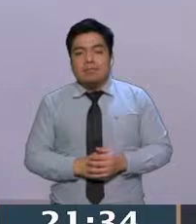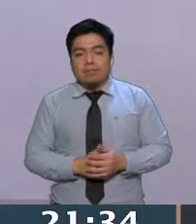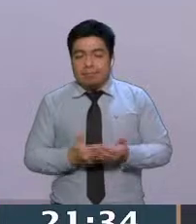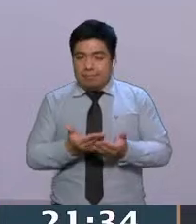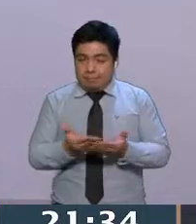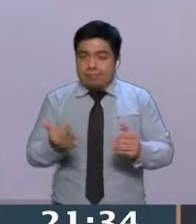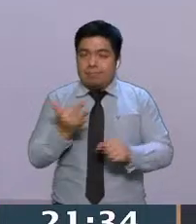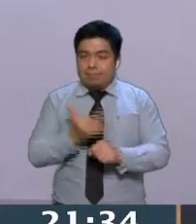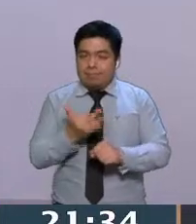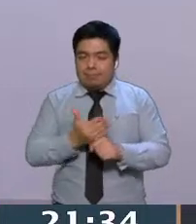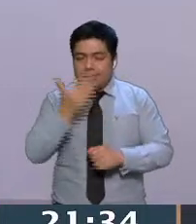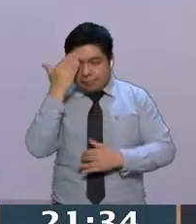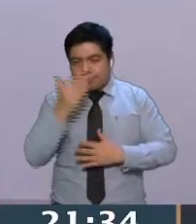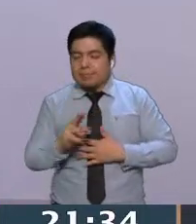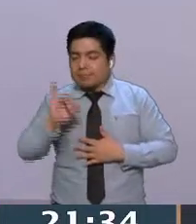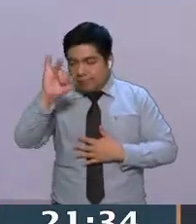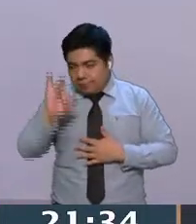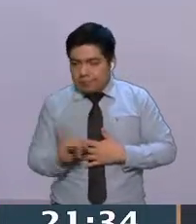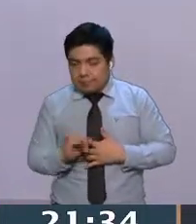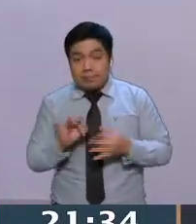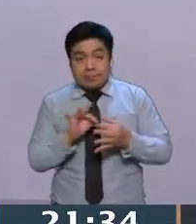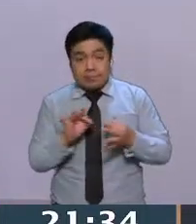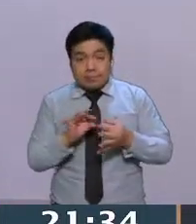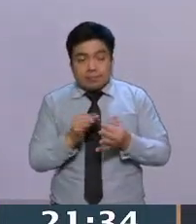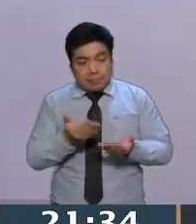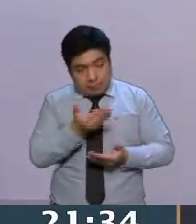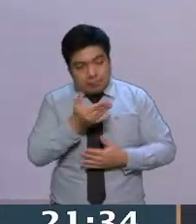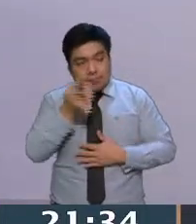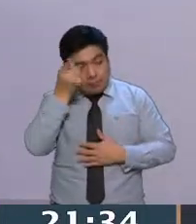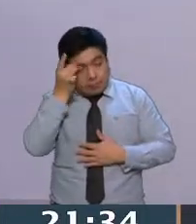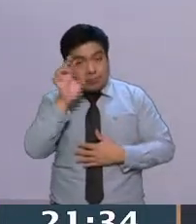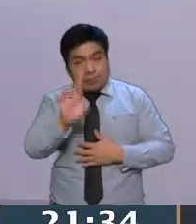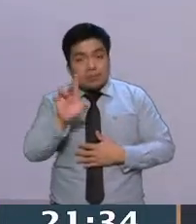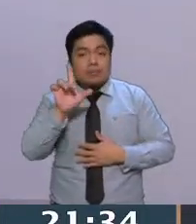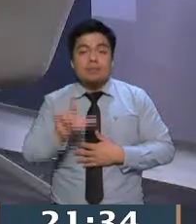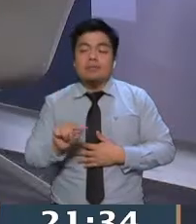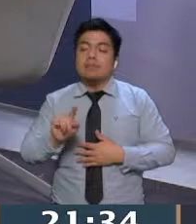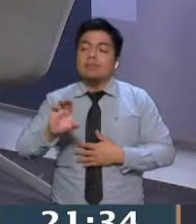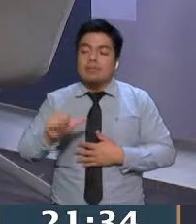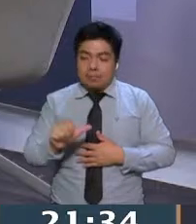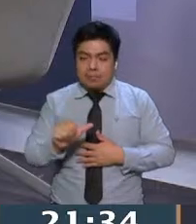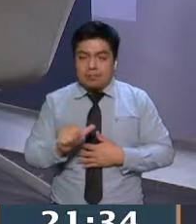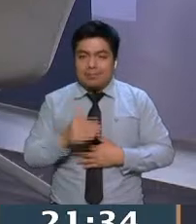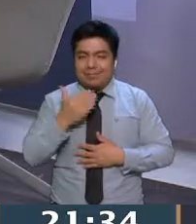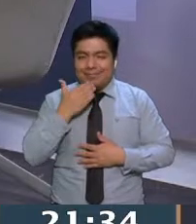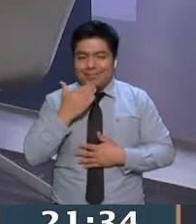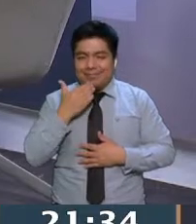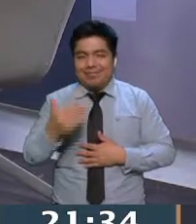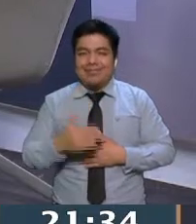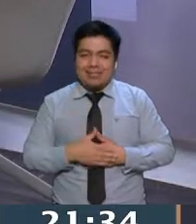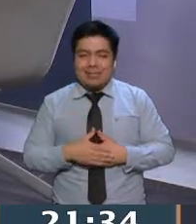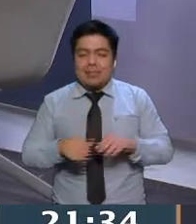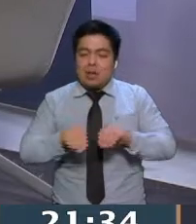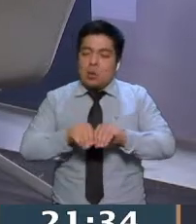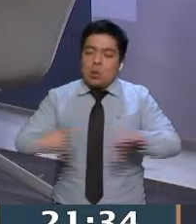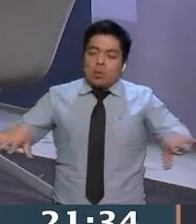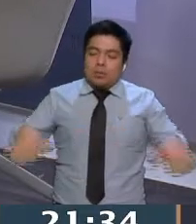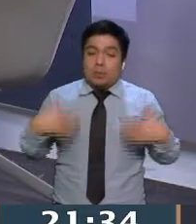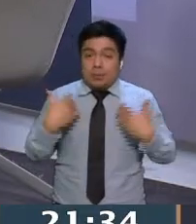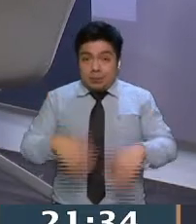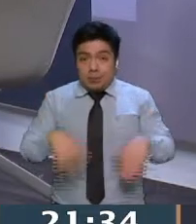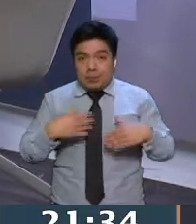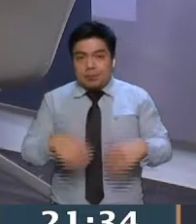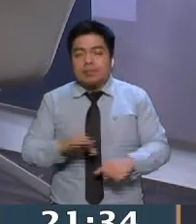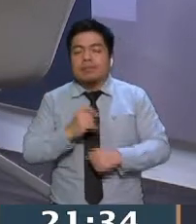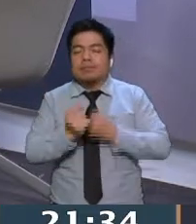Y ahora sí, como cada semana, es momento de comentar la nota con la doctora Leticia Calderón. ¿Cómo está, doctora? Ahora sí, ya después de esta información ya podemos pasar a